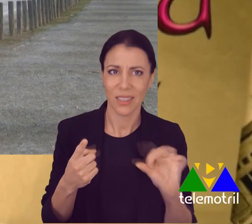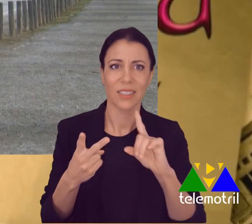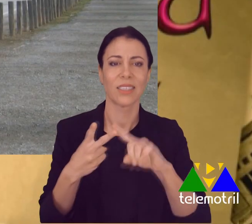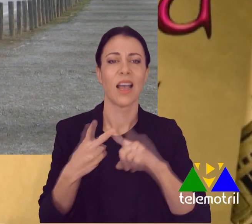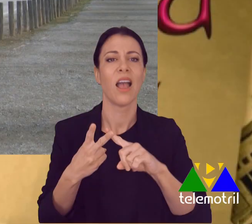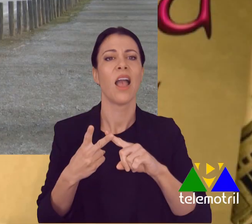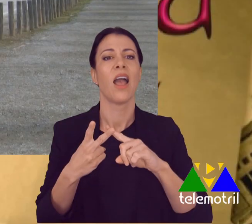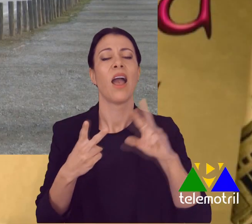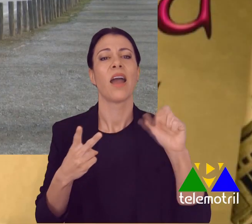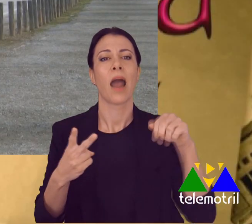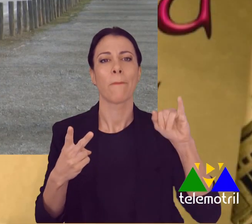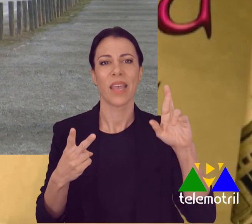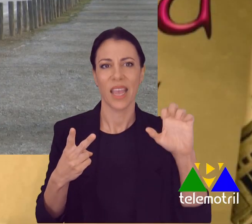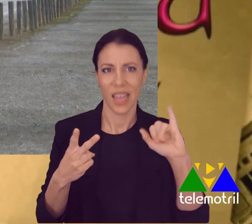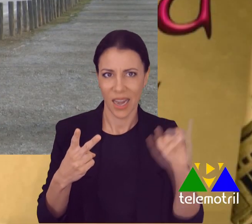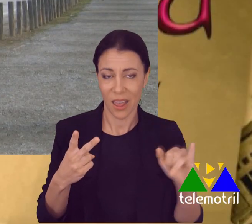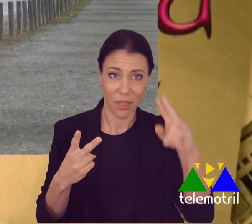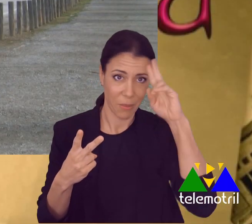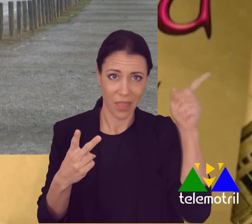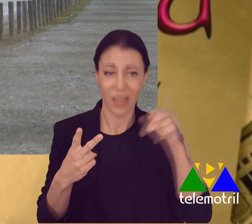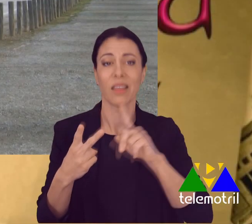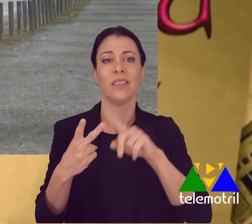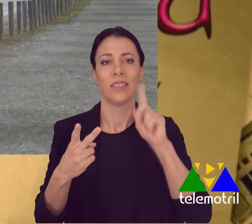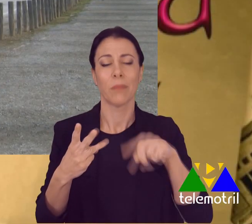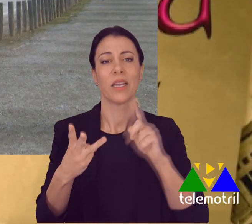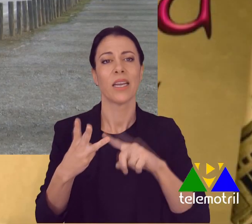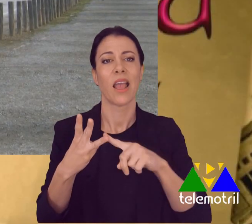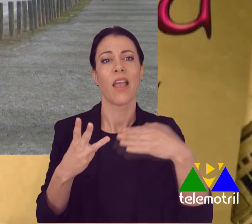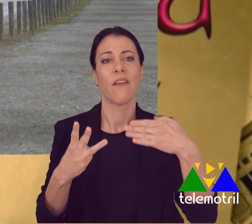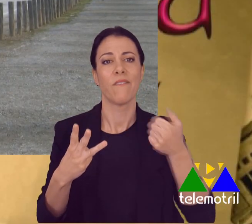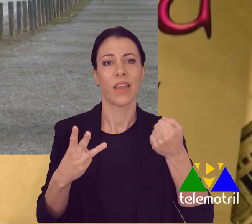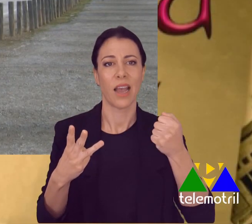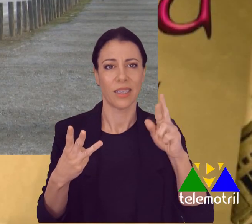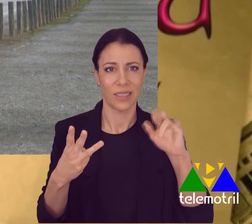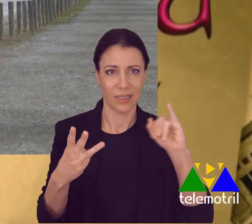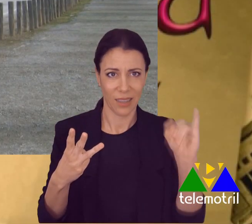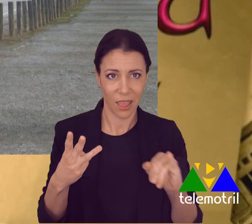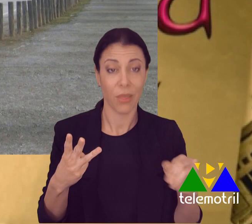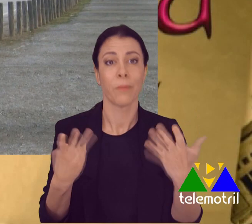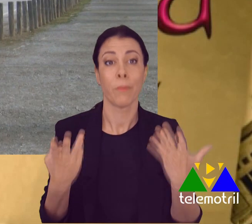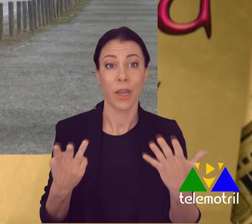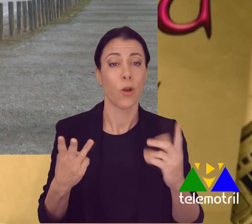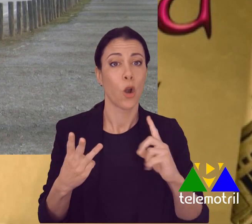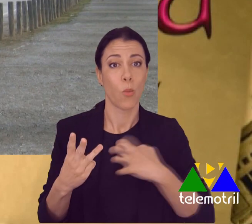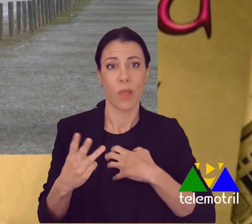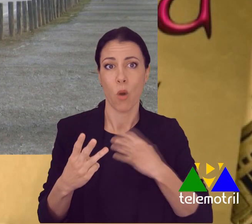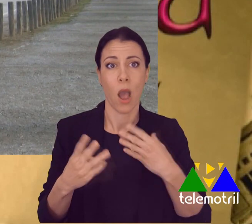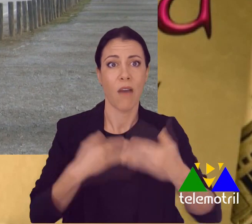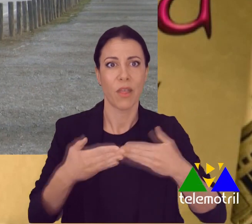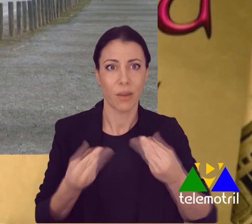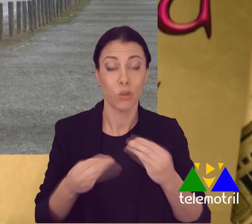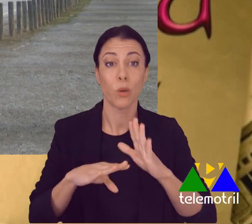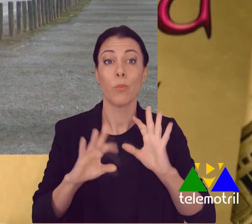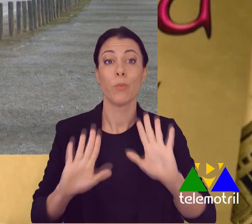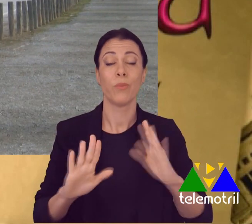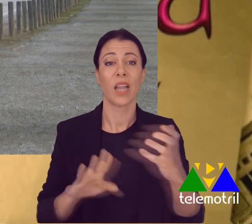Madrid y Beatriz Galindo. Por otro lado, no nos podemos avanzar todavía un poquito más en recordar que tenemos